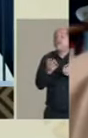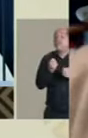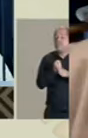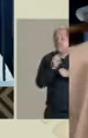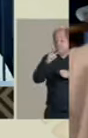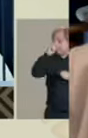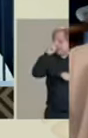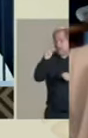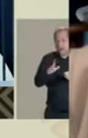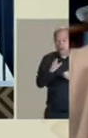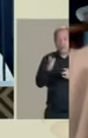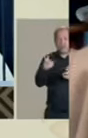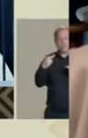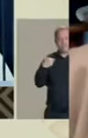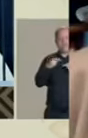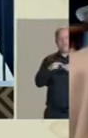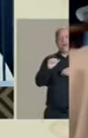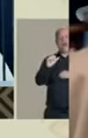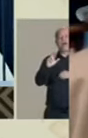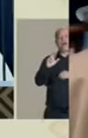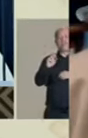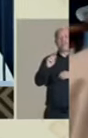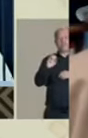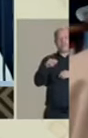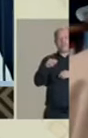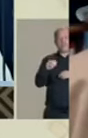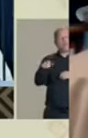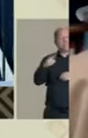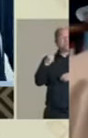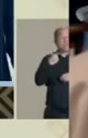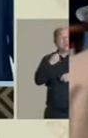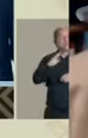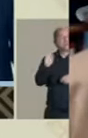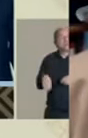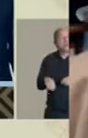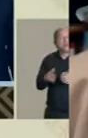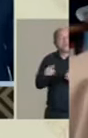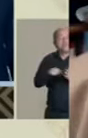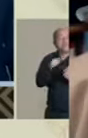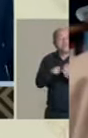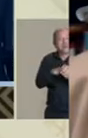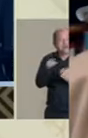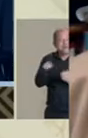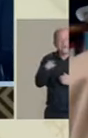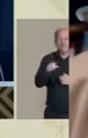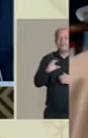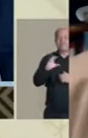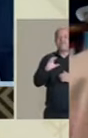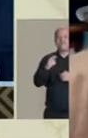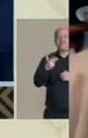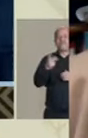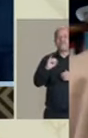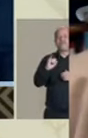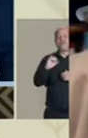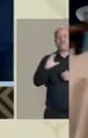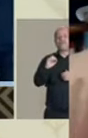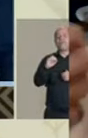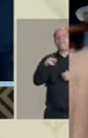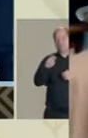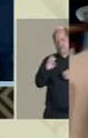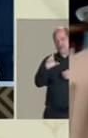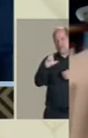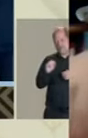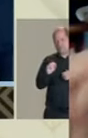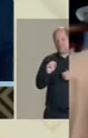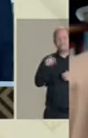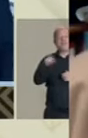y sí, en comparación con el primer debate, pues sí vimos a esta candidata opositora pues con más con esta estrategia ya más